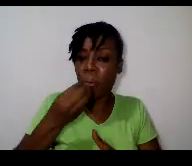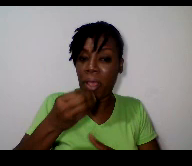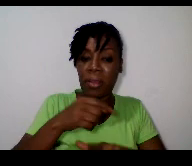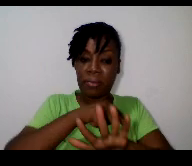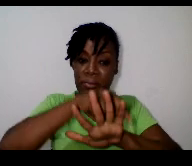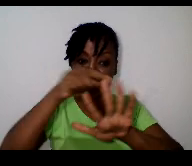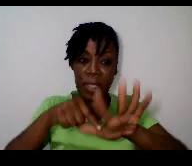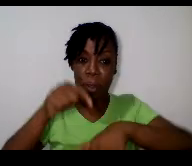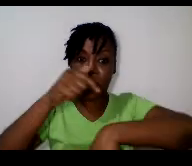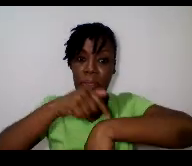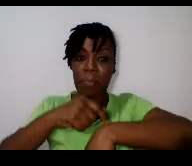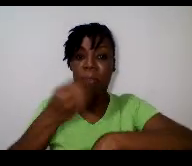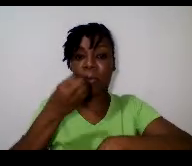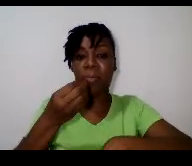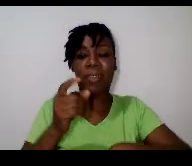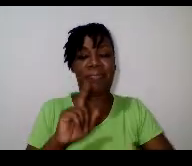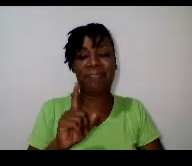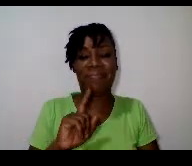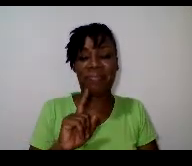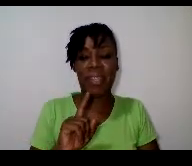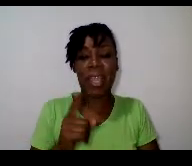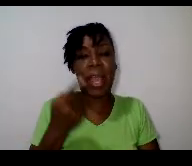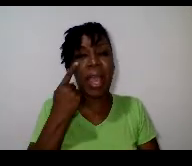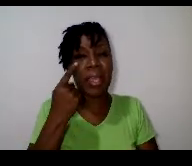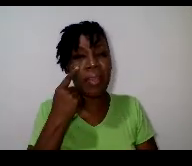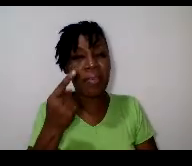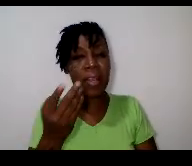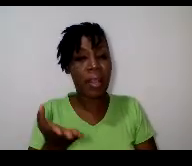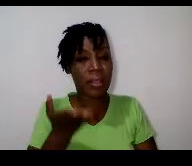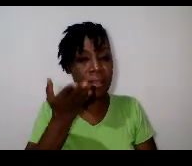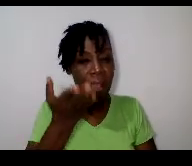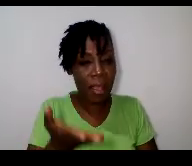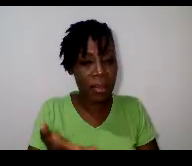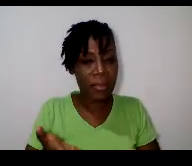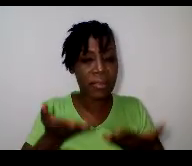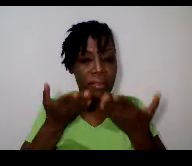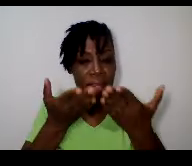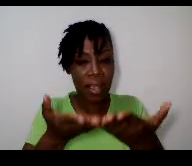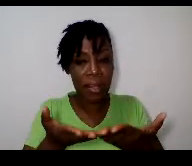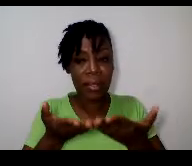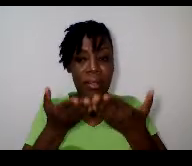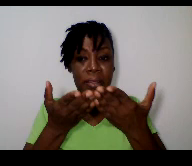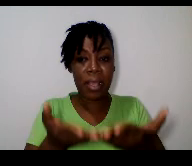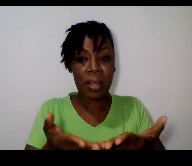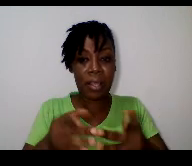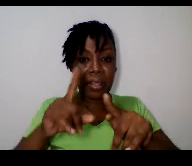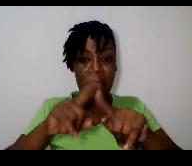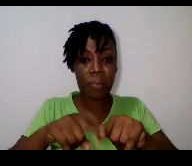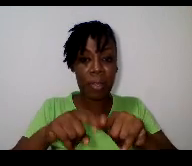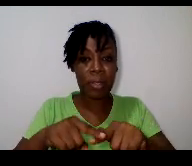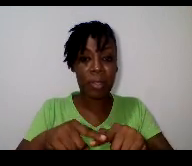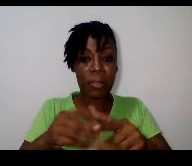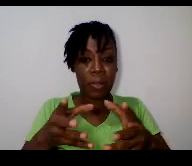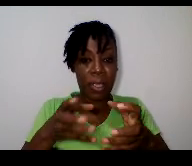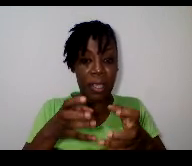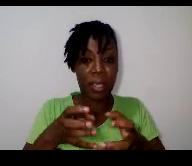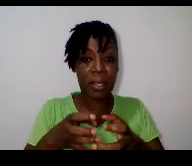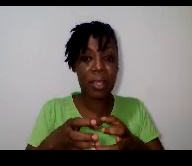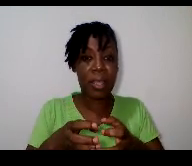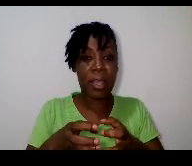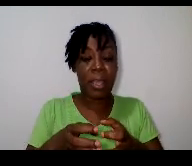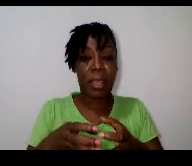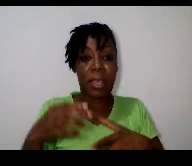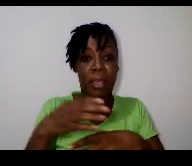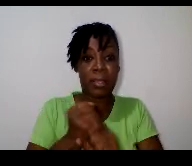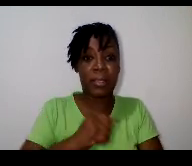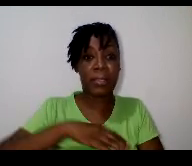yo diría que la clave está en ir ofreciendo, si ellos piden, alimentos nutritivos y que sean más sustentosos para que